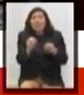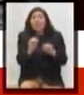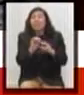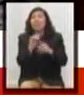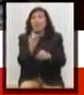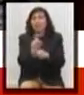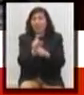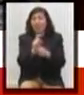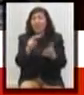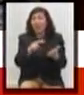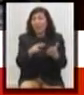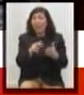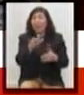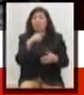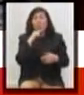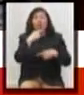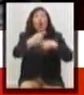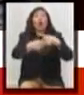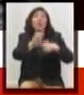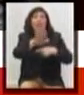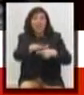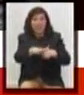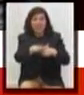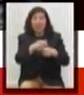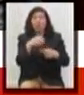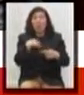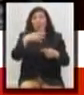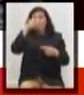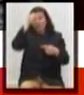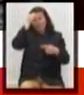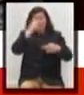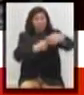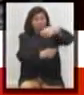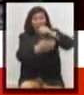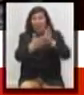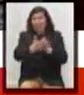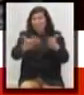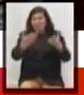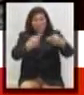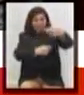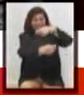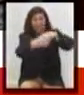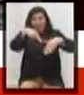estaban enseñando a leer a esta niña. Y por eso aprendí a leer de cabeza.